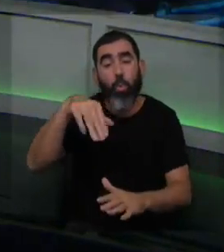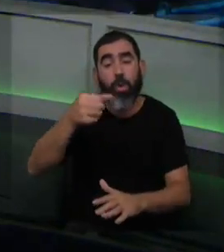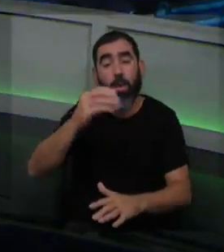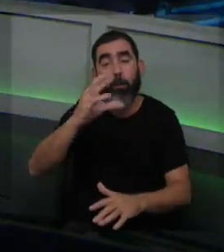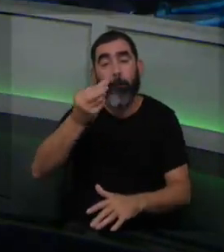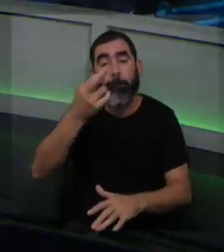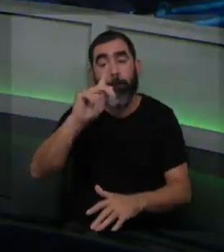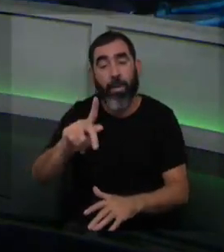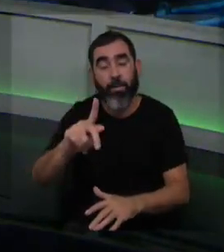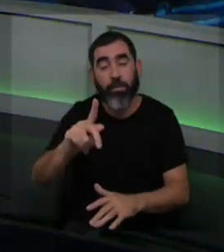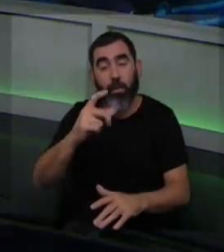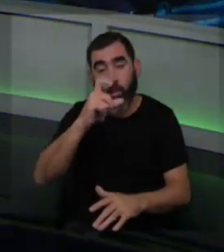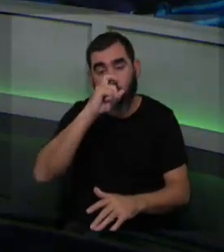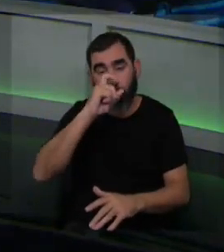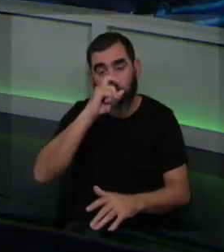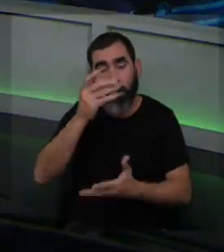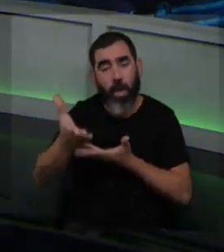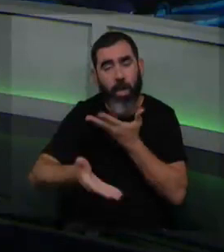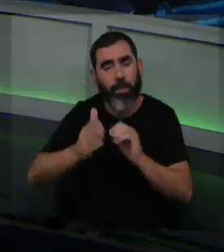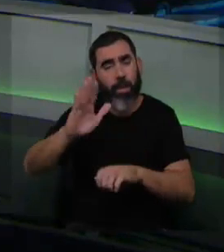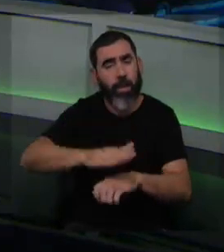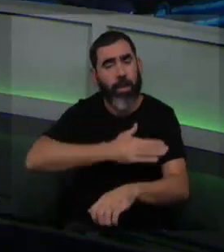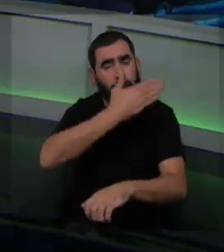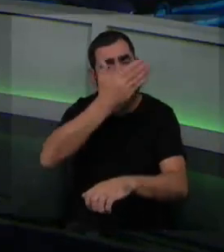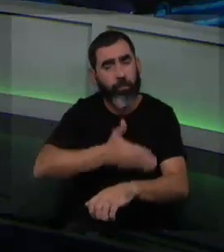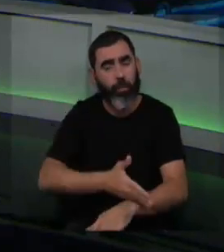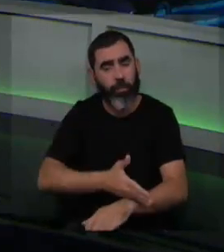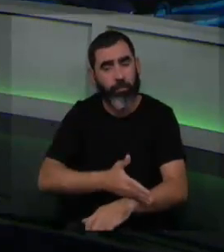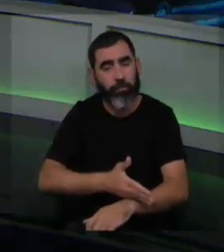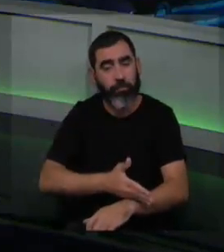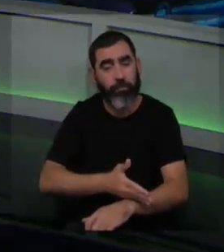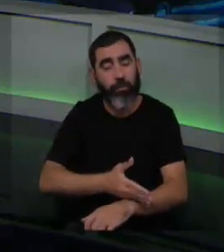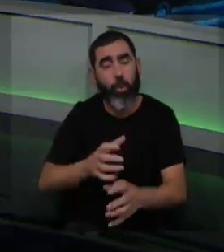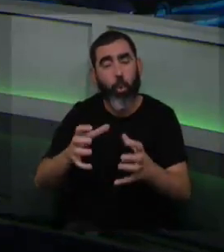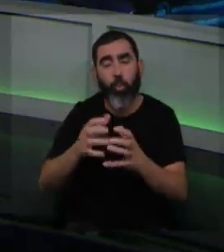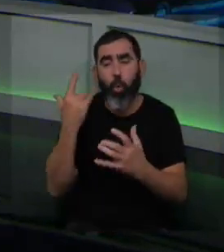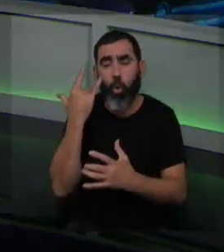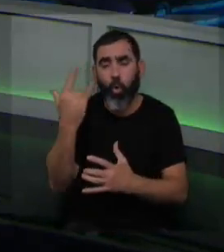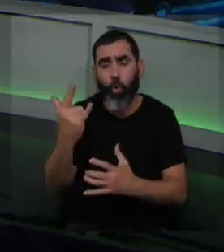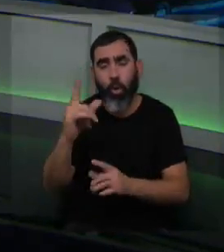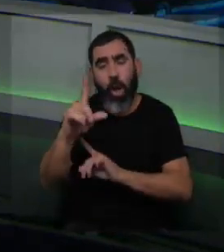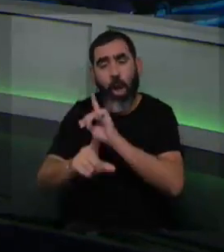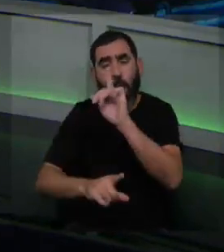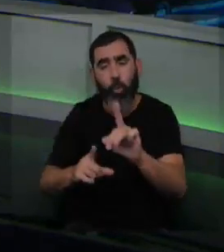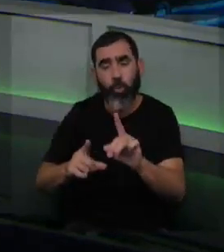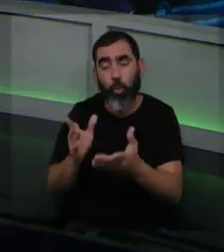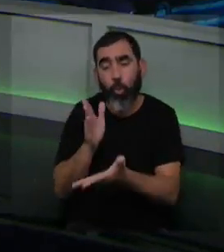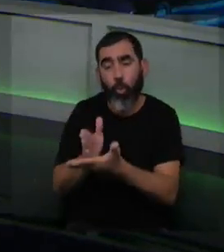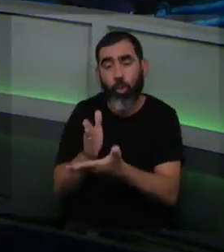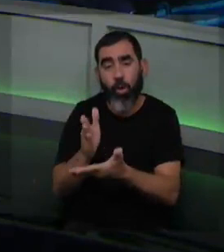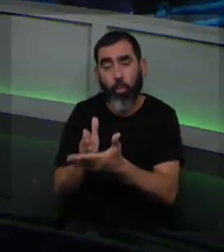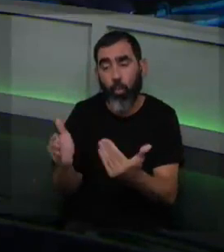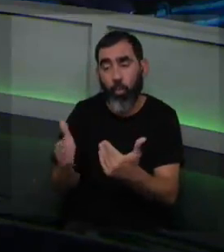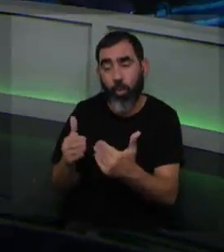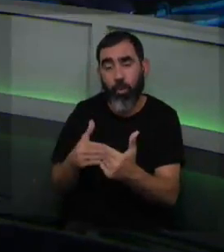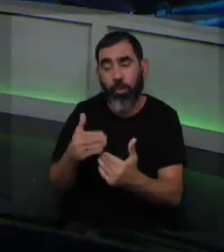Aires. Allí entonó su himno, Panic Show, junto a una banda de rock integrada por algunos de sus colaboradores más